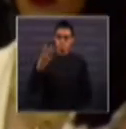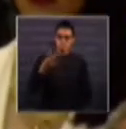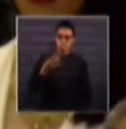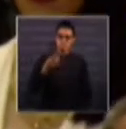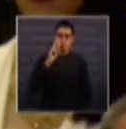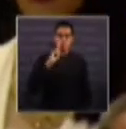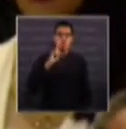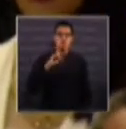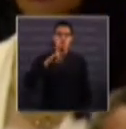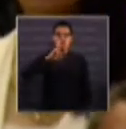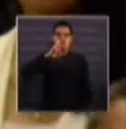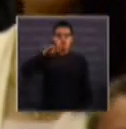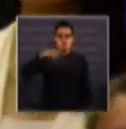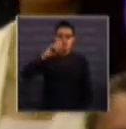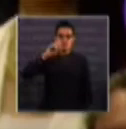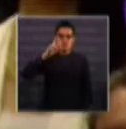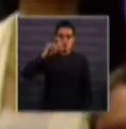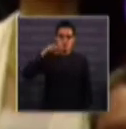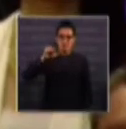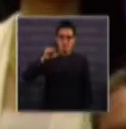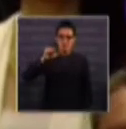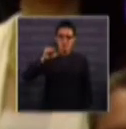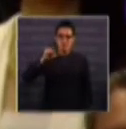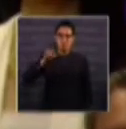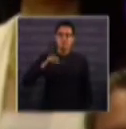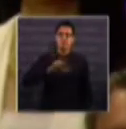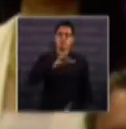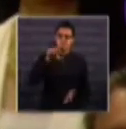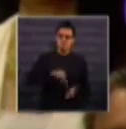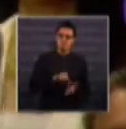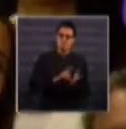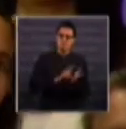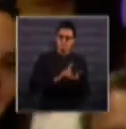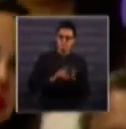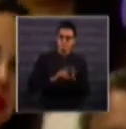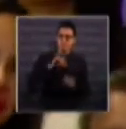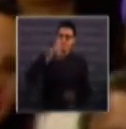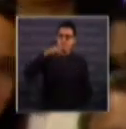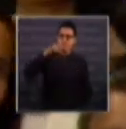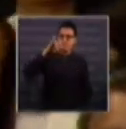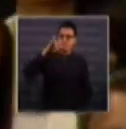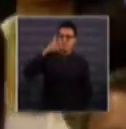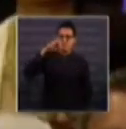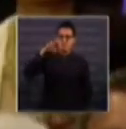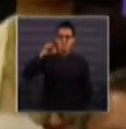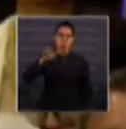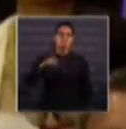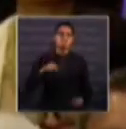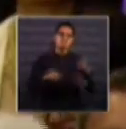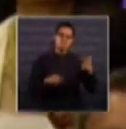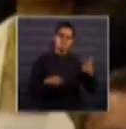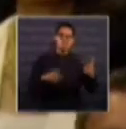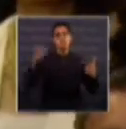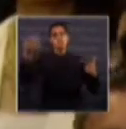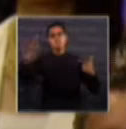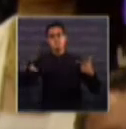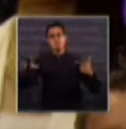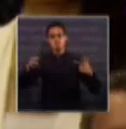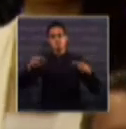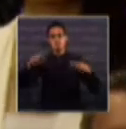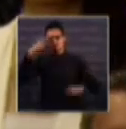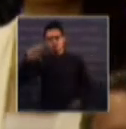líderes de opinión, ¿no? Sí, había representantes de varios organismos ciudadanos, de varias asociaciones. Por ejemplo, vimos